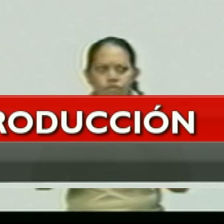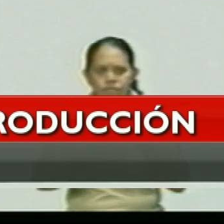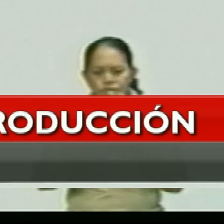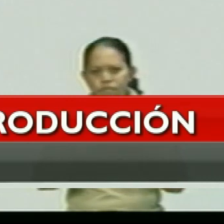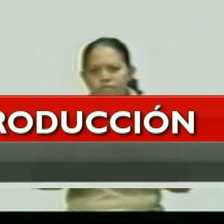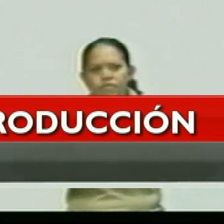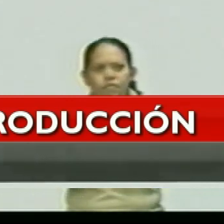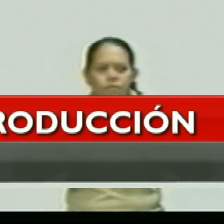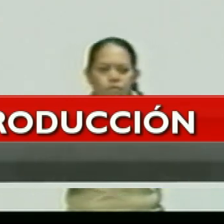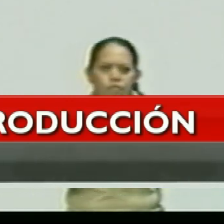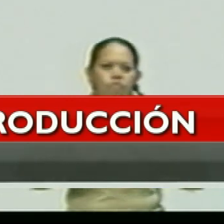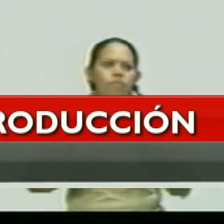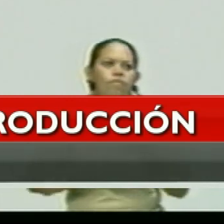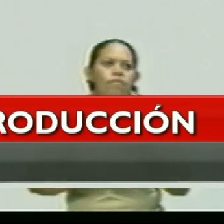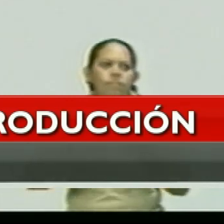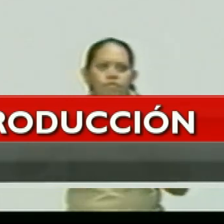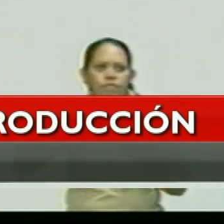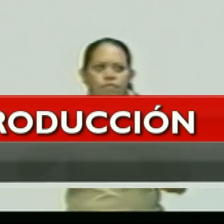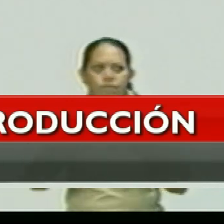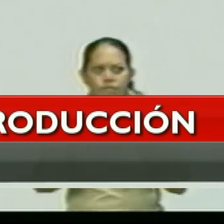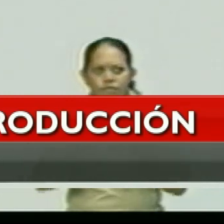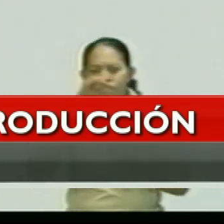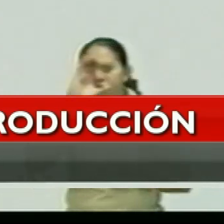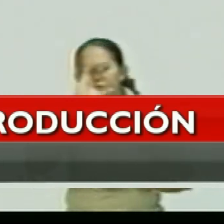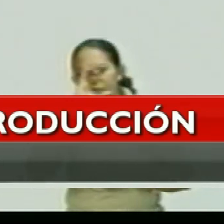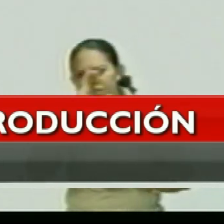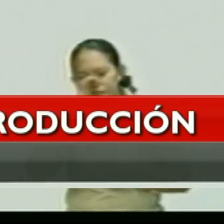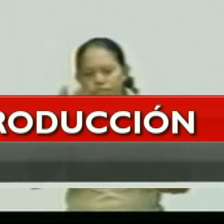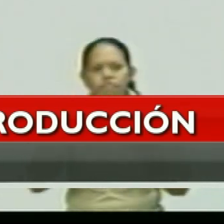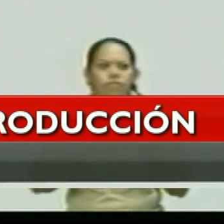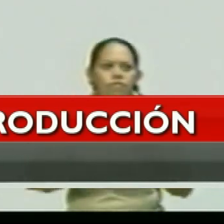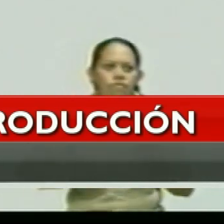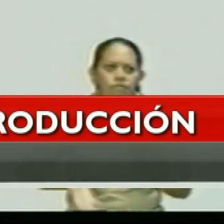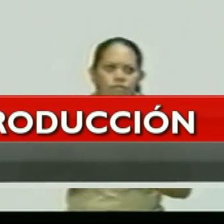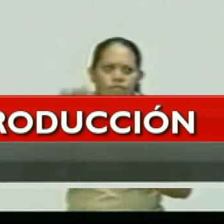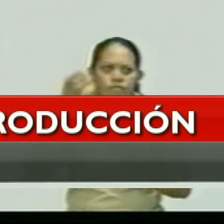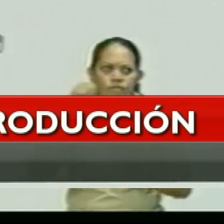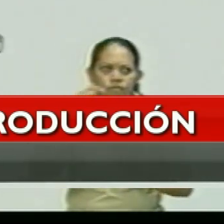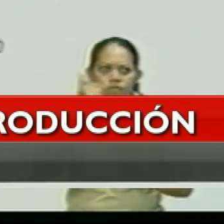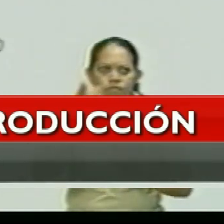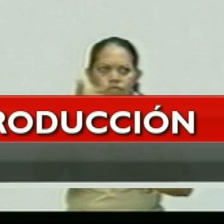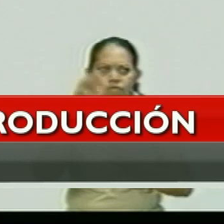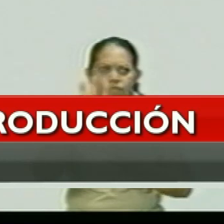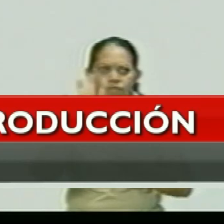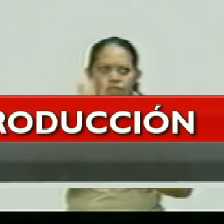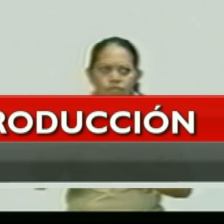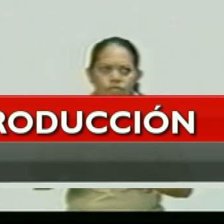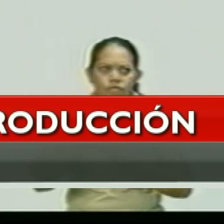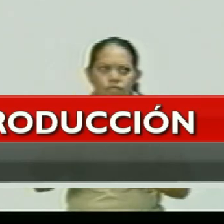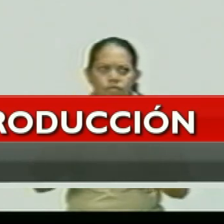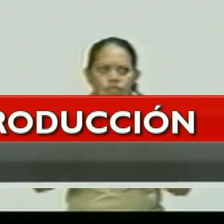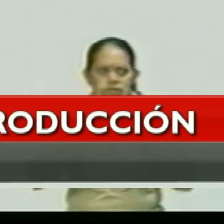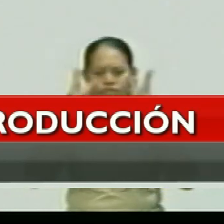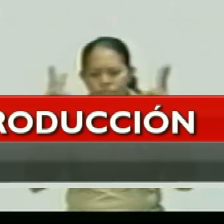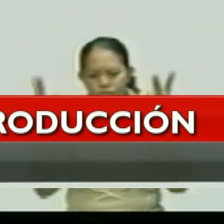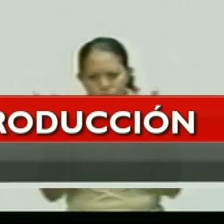pollo 4% de crecimiento, carne de cerdo 3.9%, hortaliza 7.1%, musácea